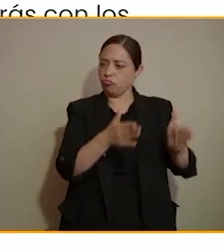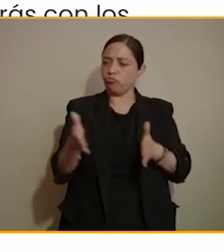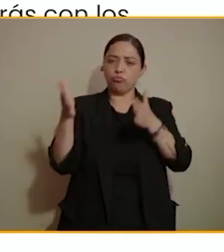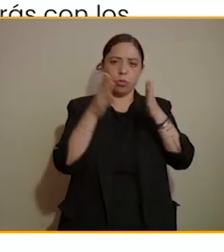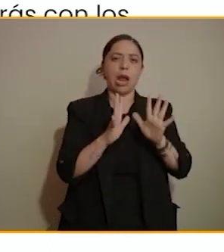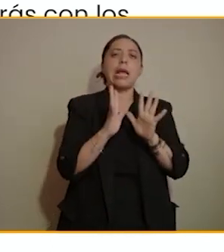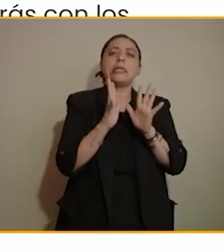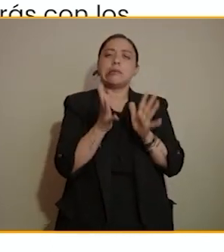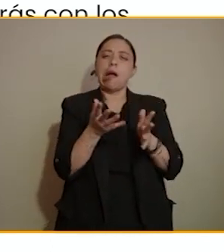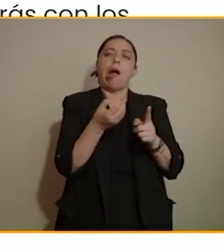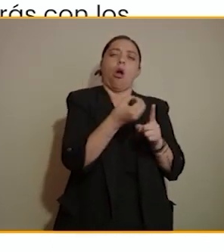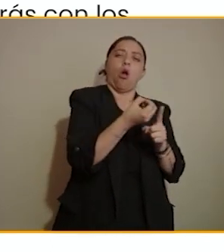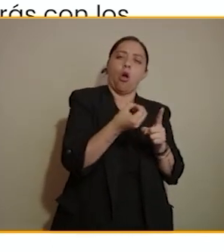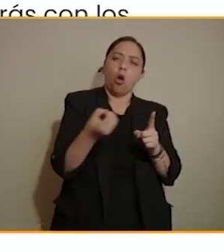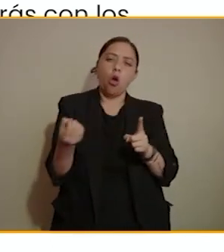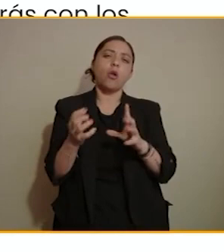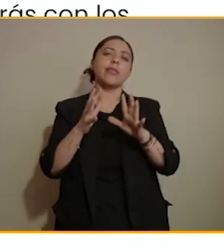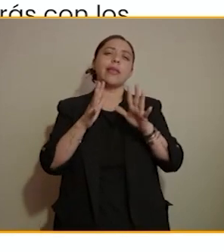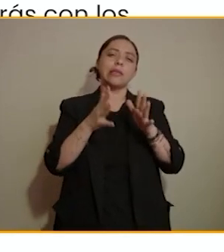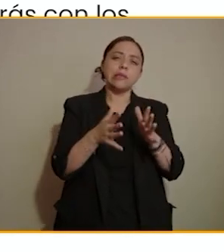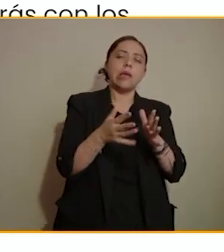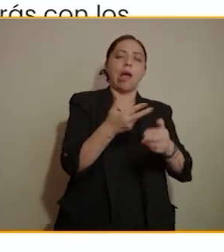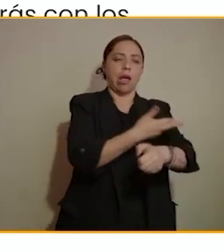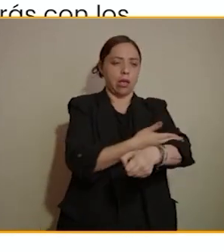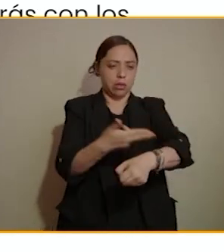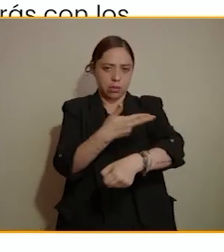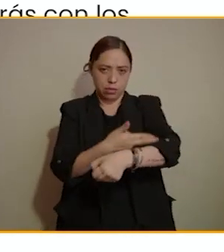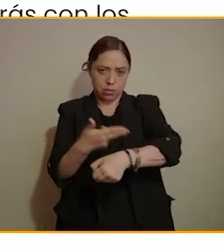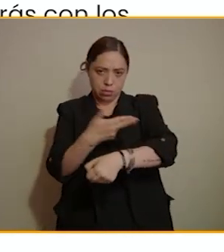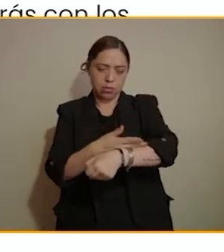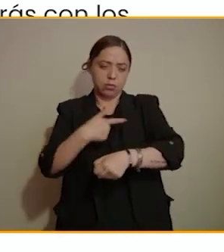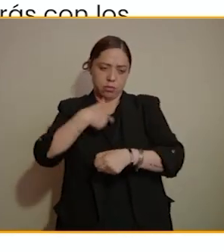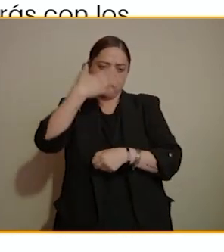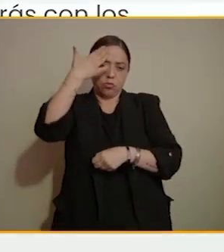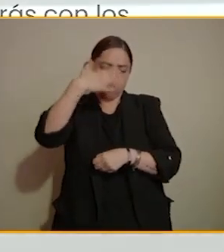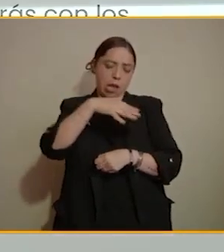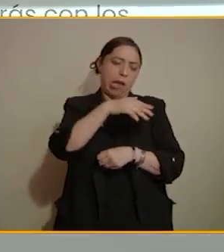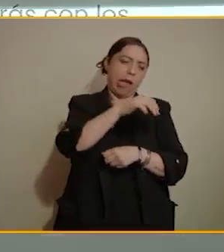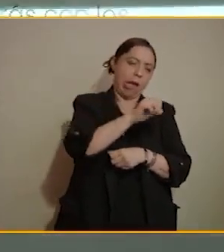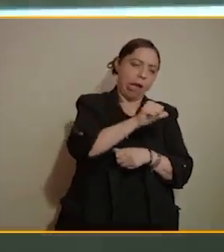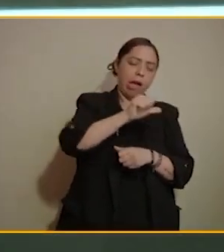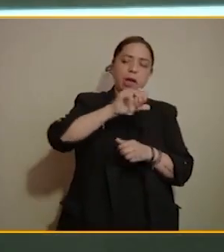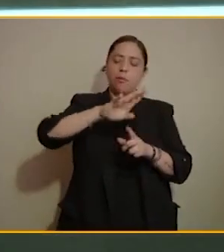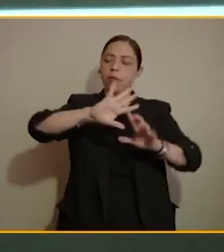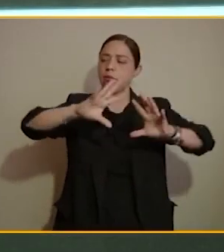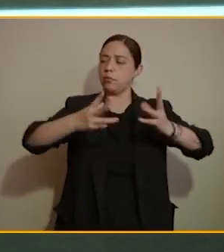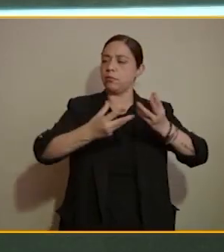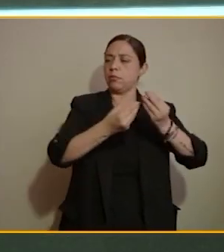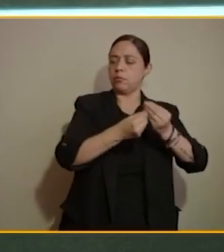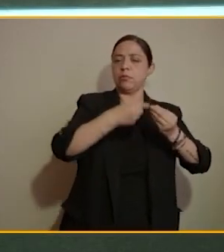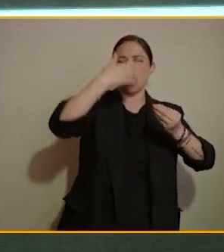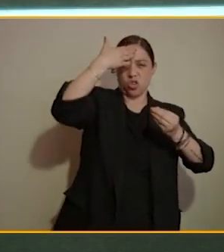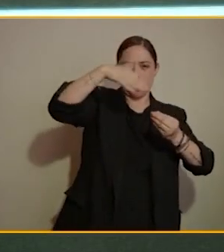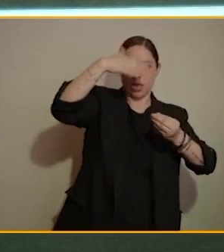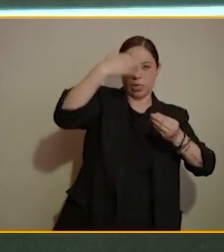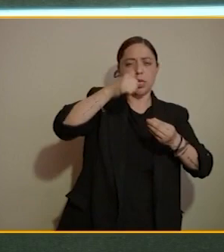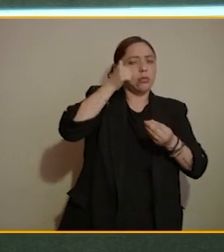logística, que sabemos que es el componente A más B, me va a dar C, que va a ser mi producto final y que voy a comercializar de tal